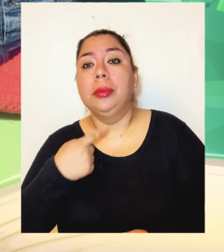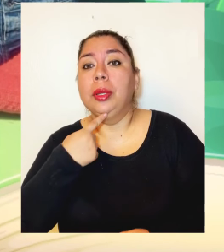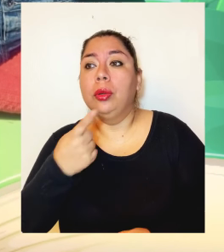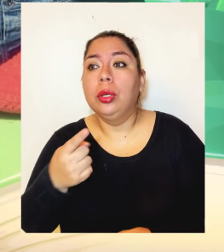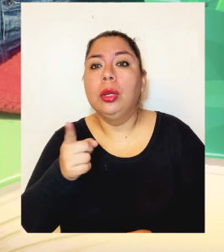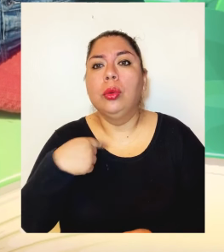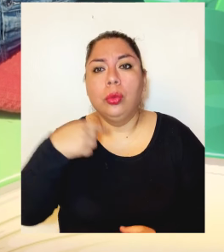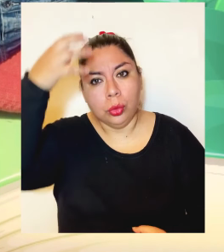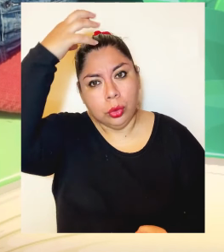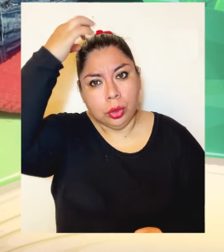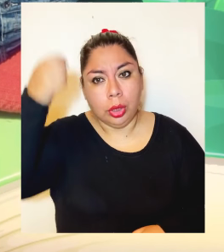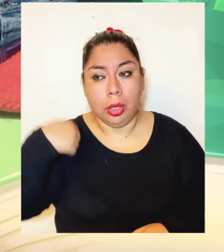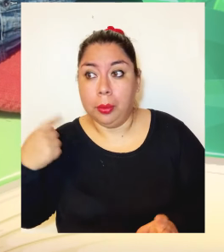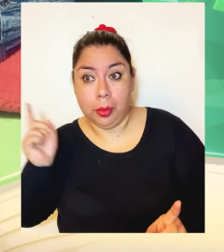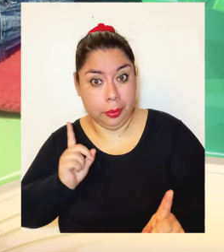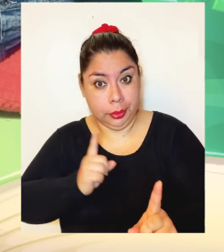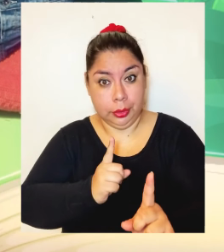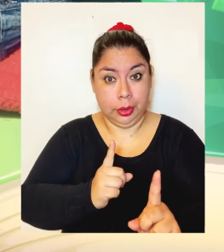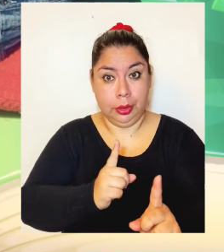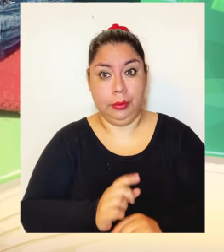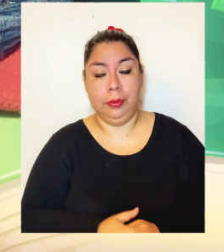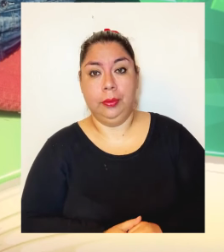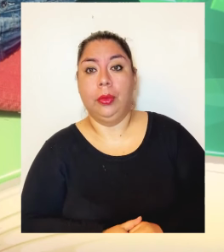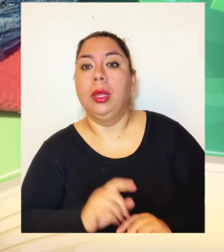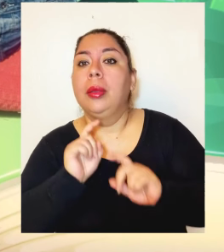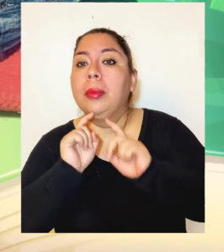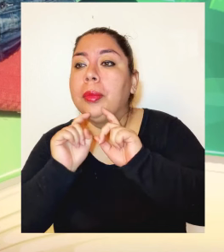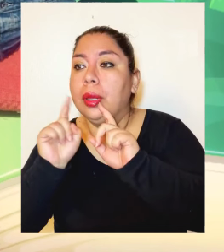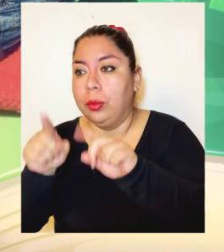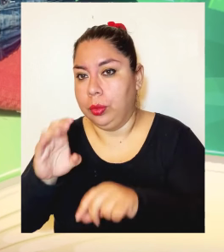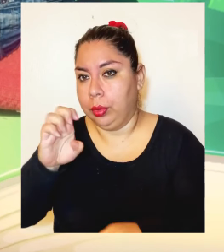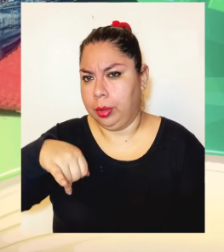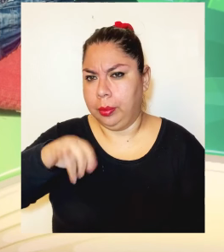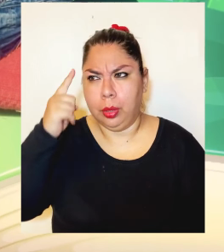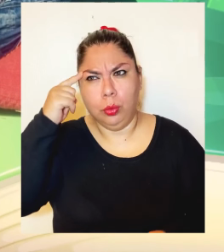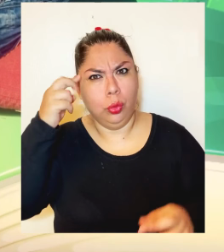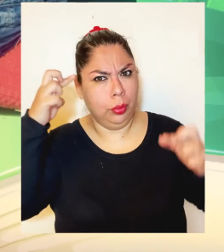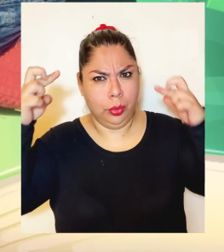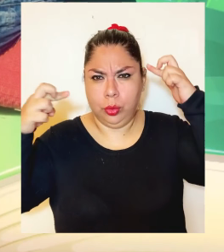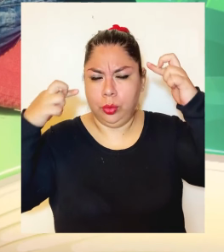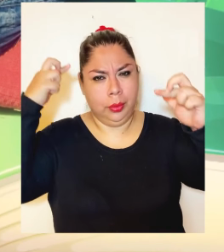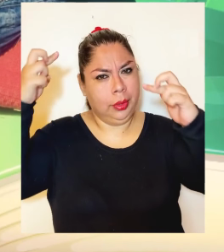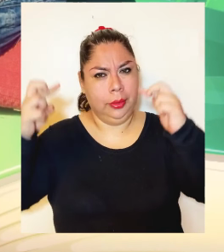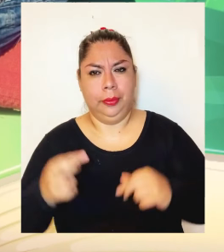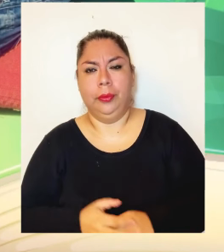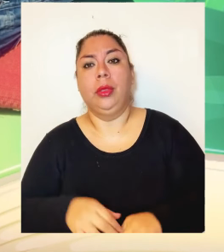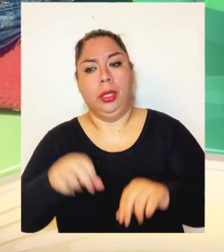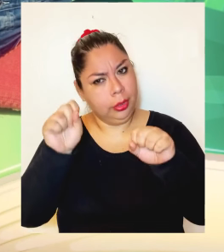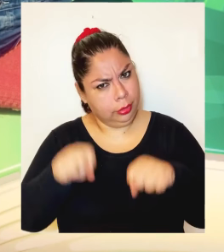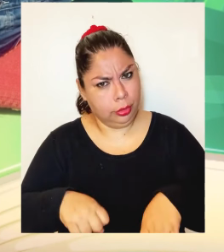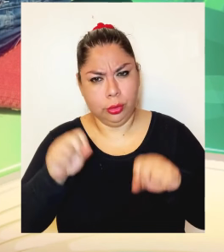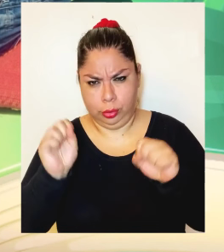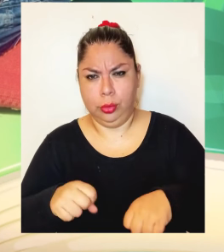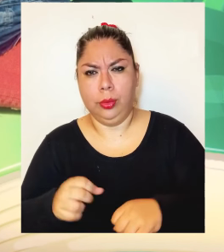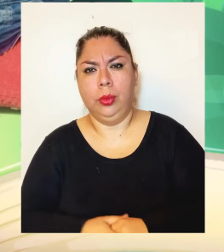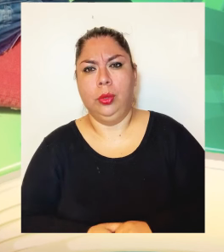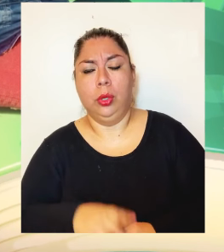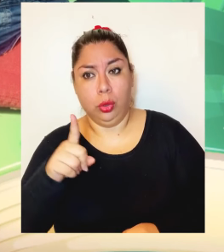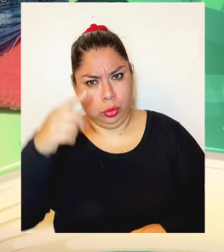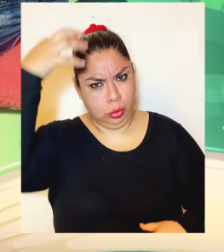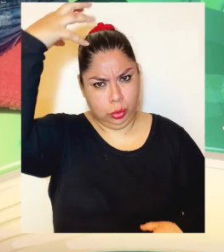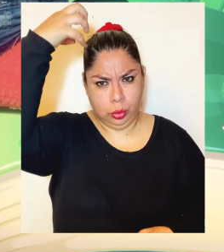me perseguiría? Preguntó Emilia muy preocupada. ¡Sí! Los otorongos